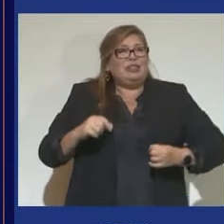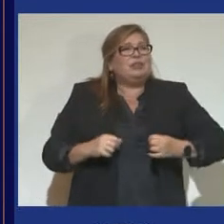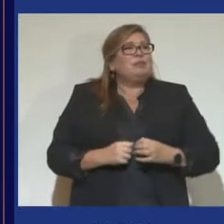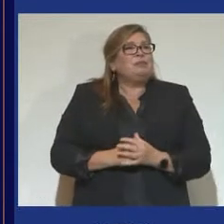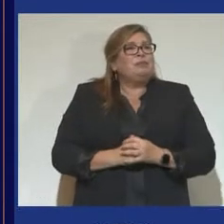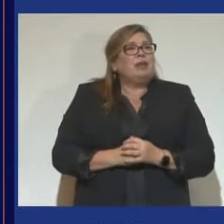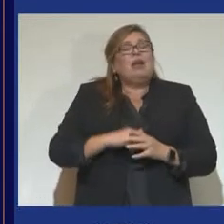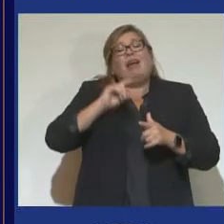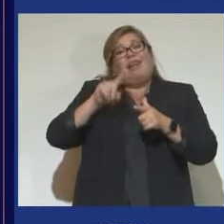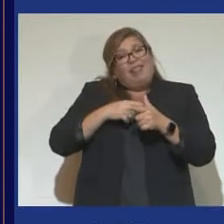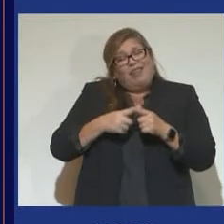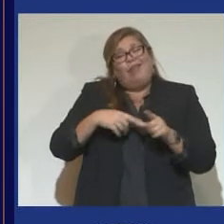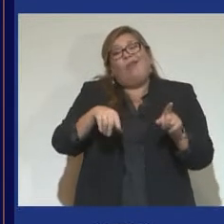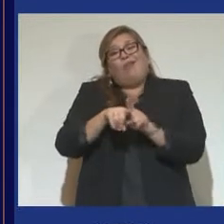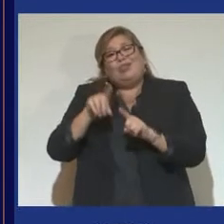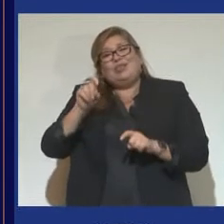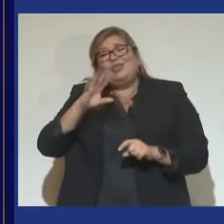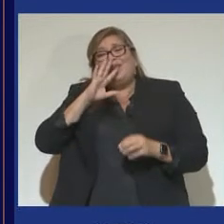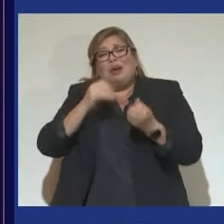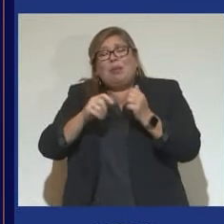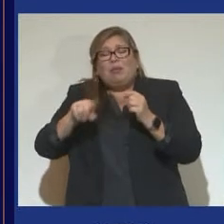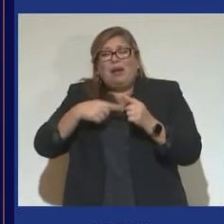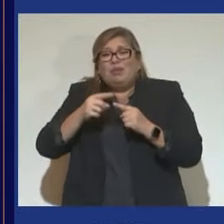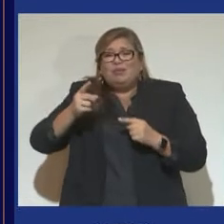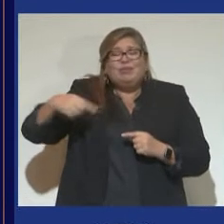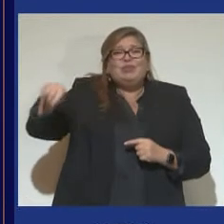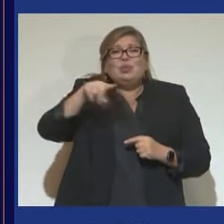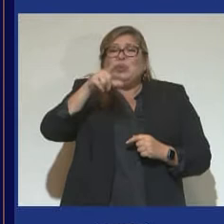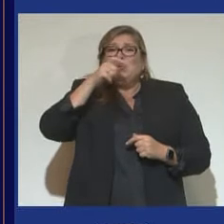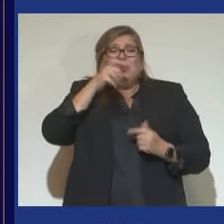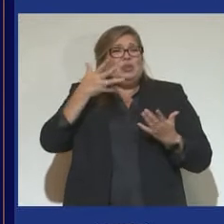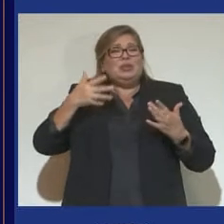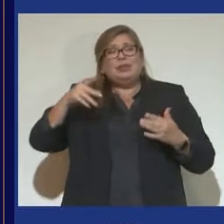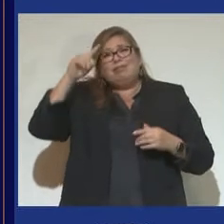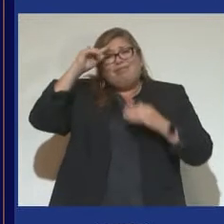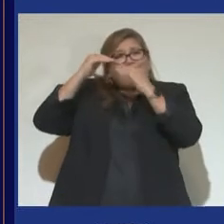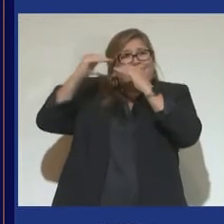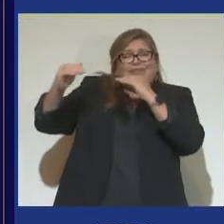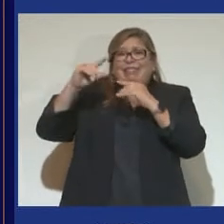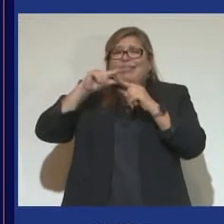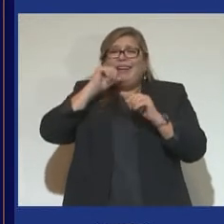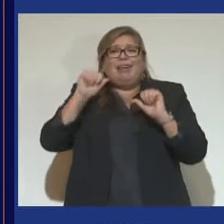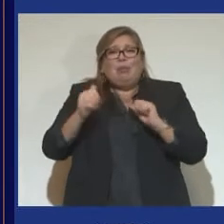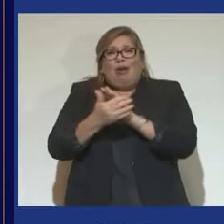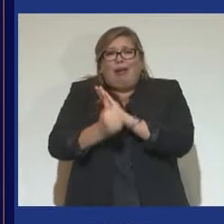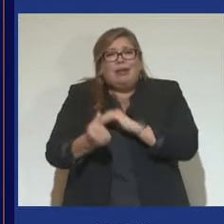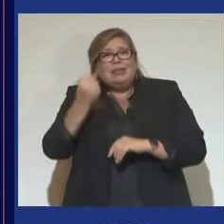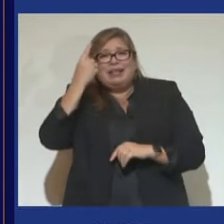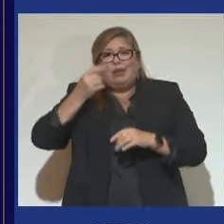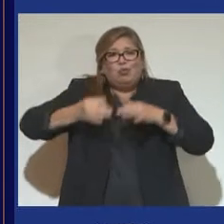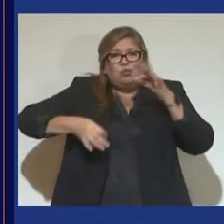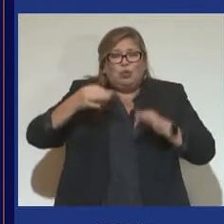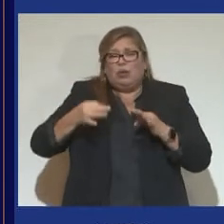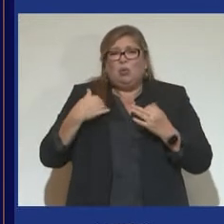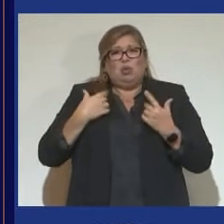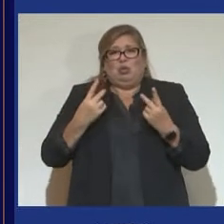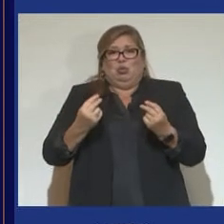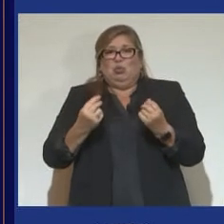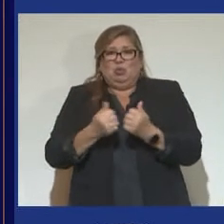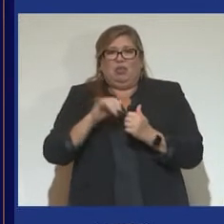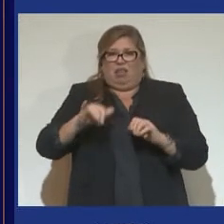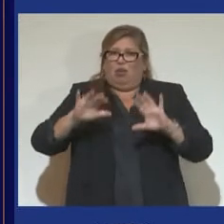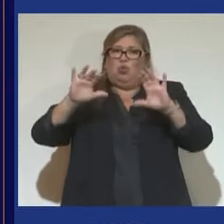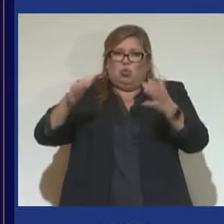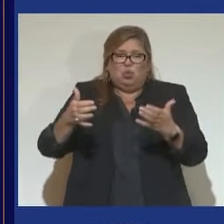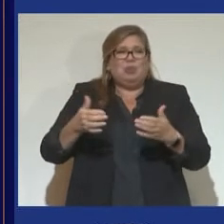personas incompetentes para ser enjuiciadas hay tres sistemas piloto que queremos darles